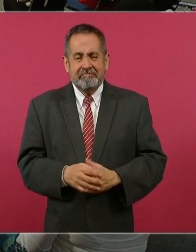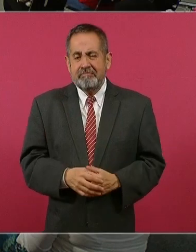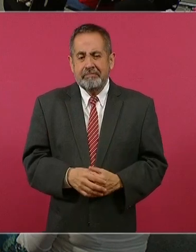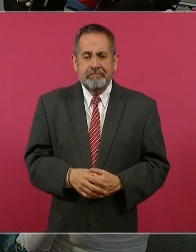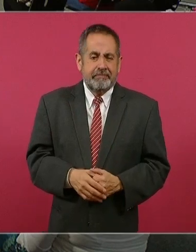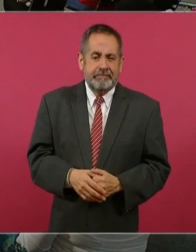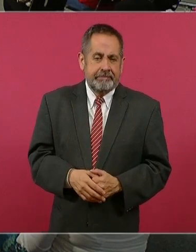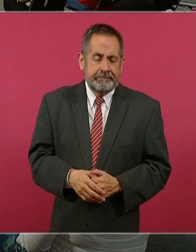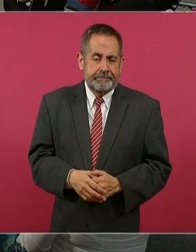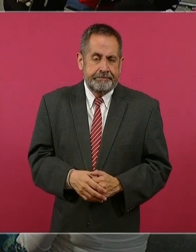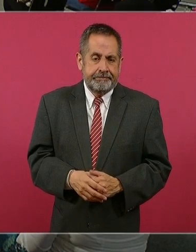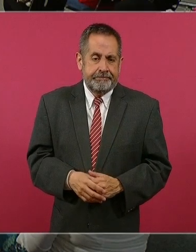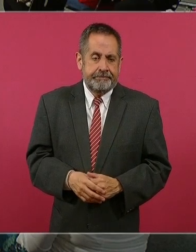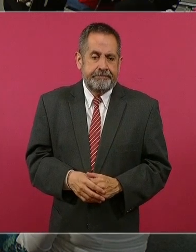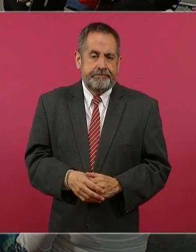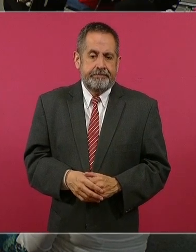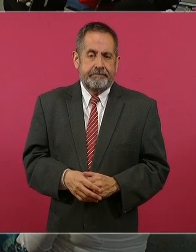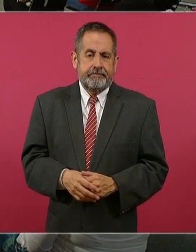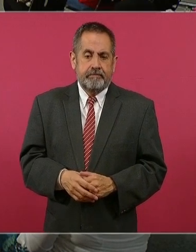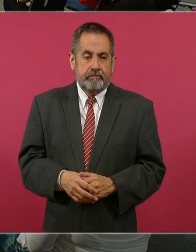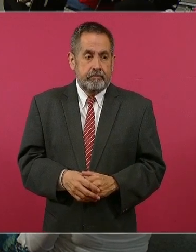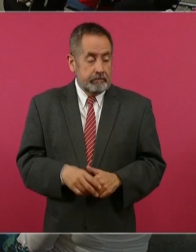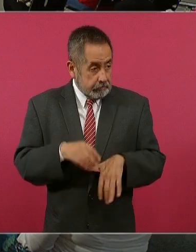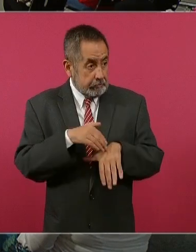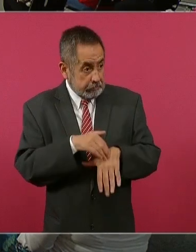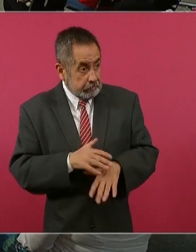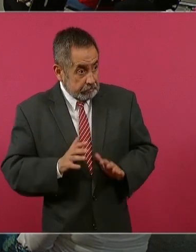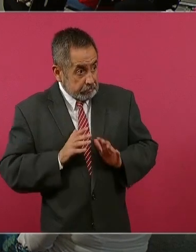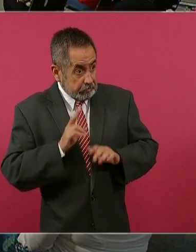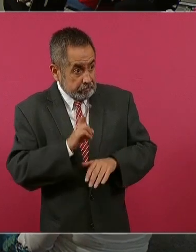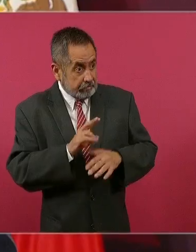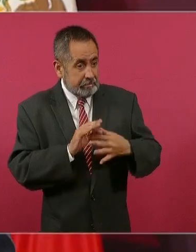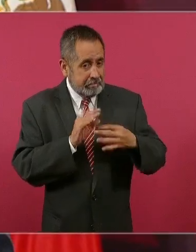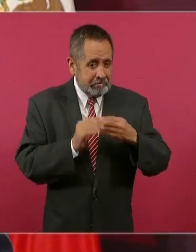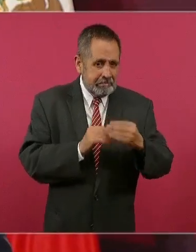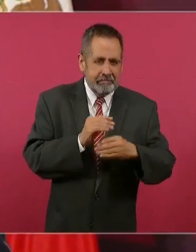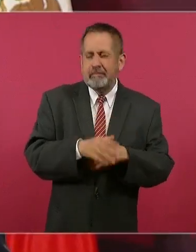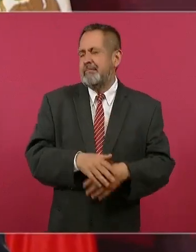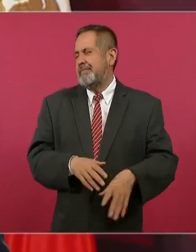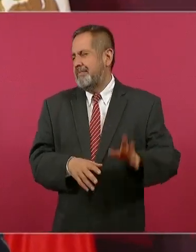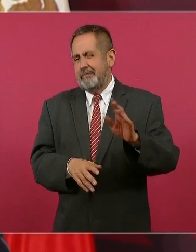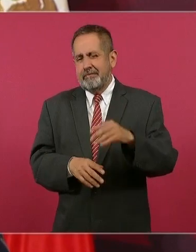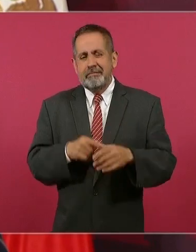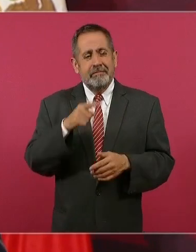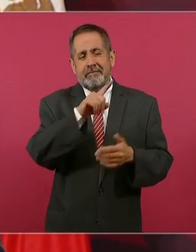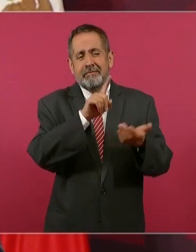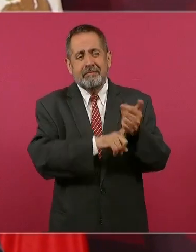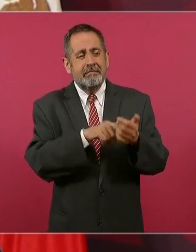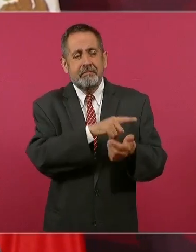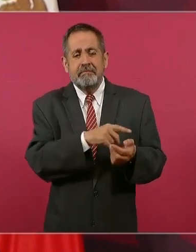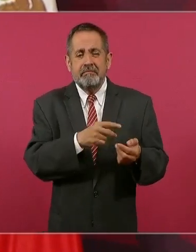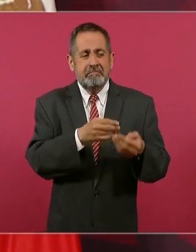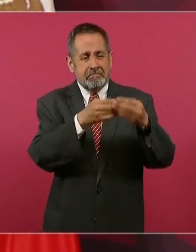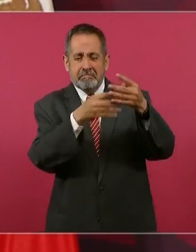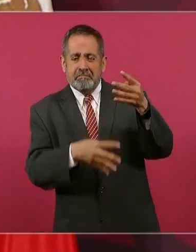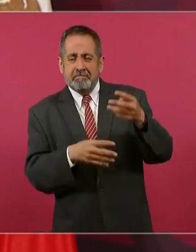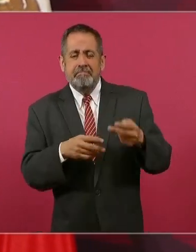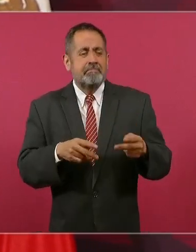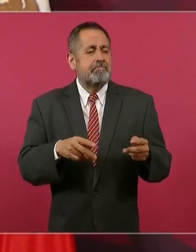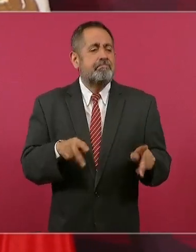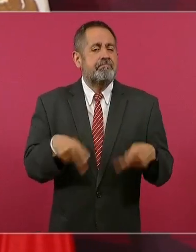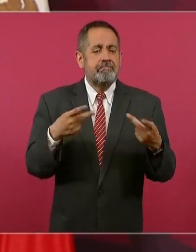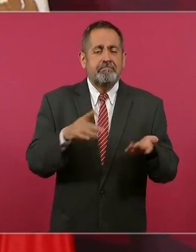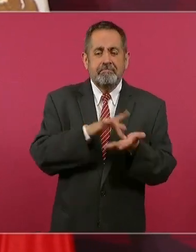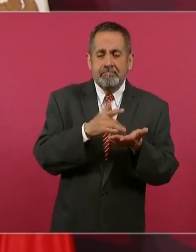Si les hacemos caso, pues vamos a encontrar aquí a todos los que vendían medicinas, ¿sí?,